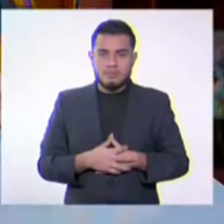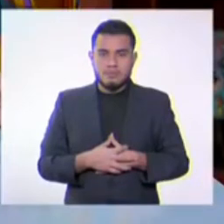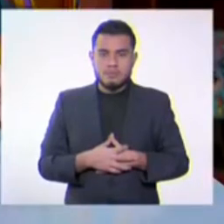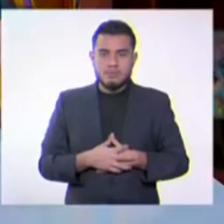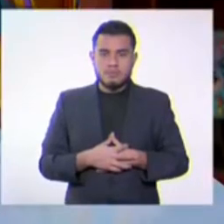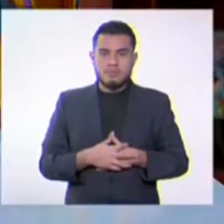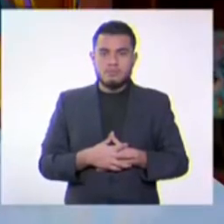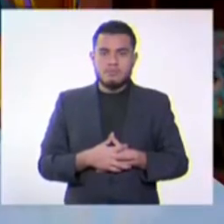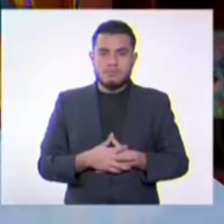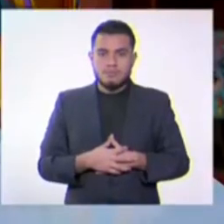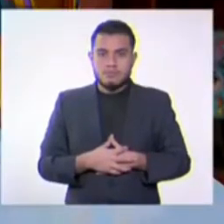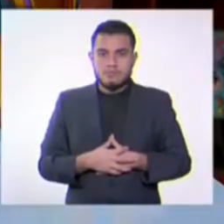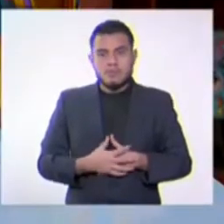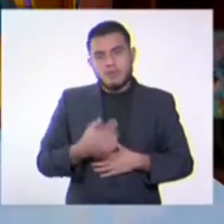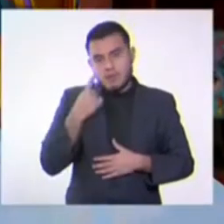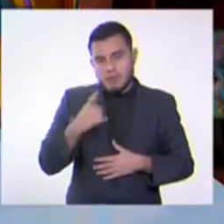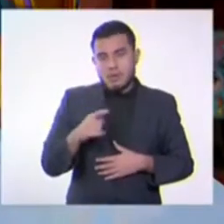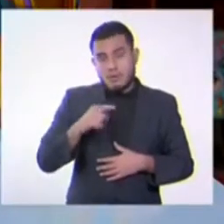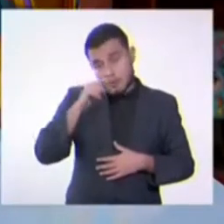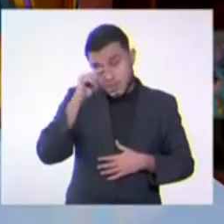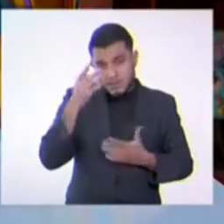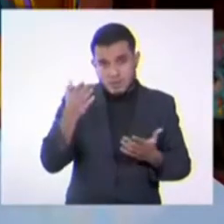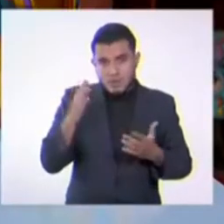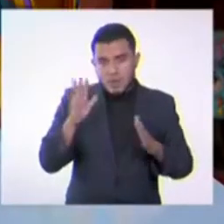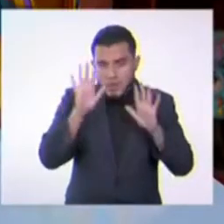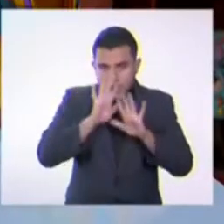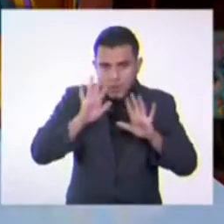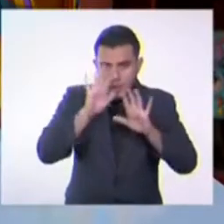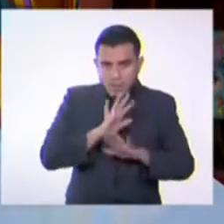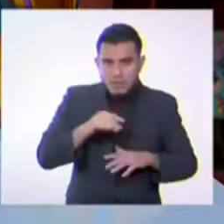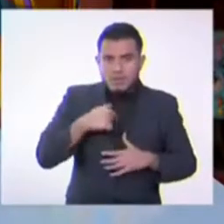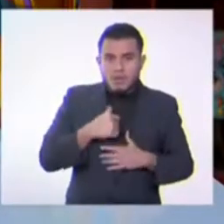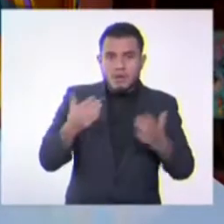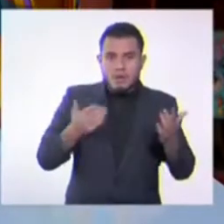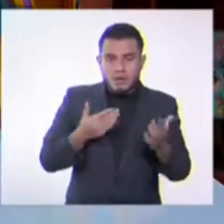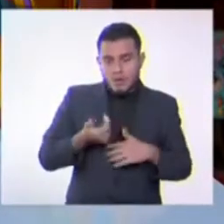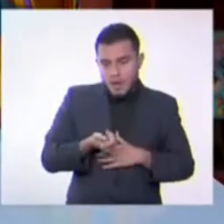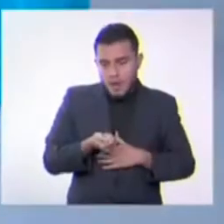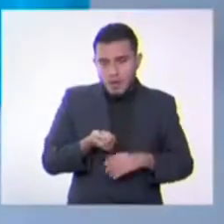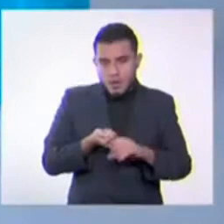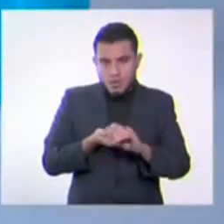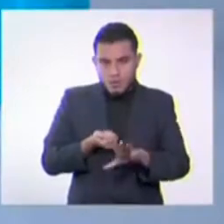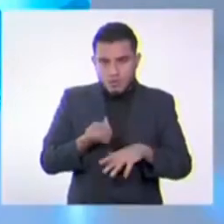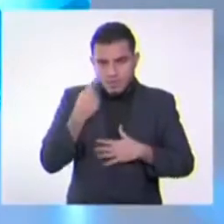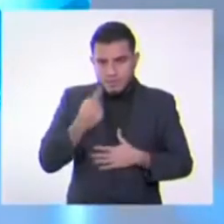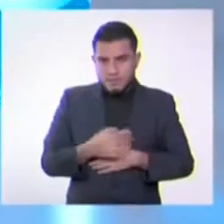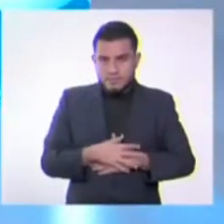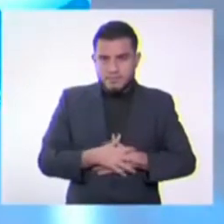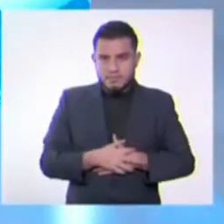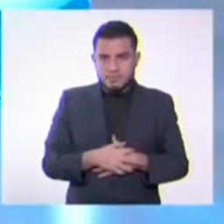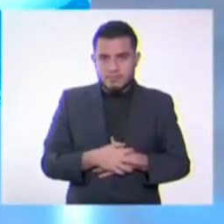Ahora se han vuelto más oscuras. ¿Qué pasa si hago incidir la luz a través de ellos?